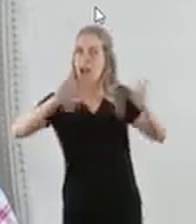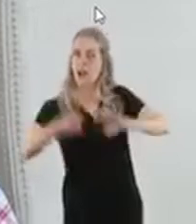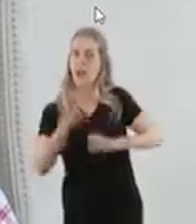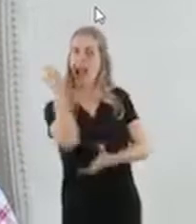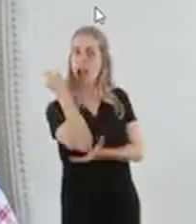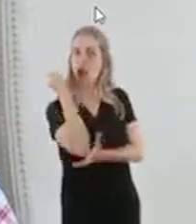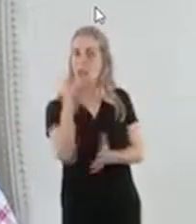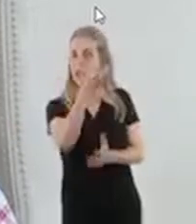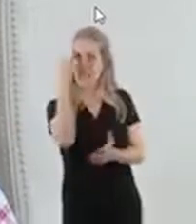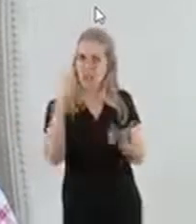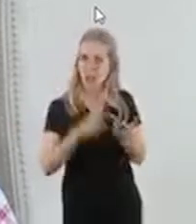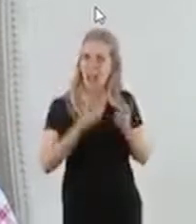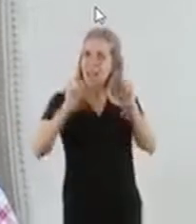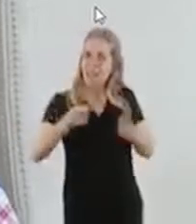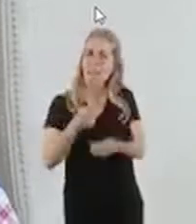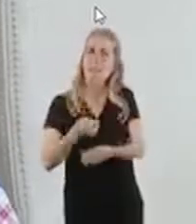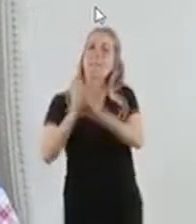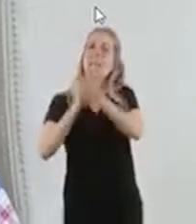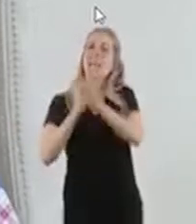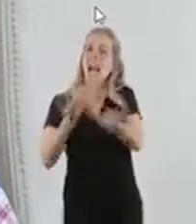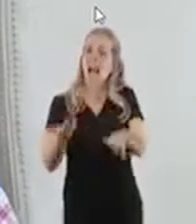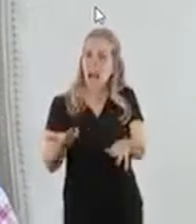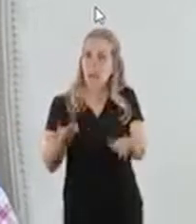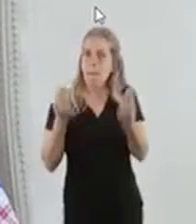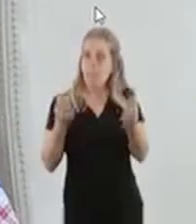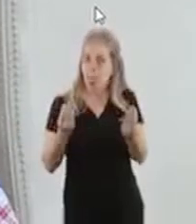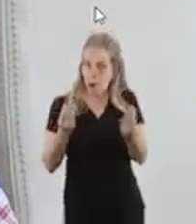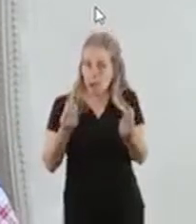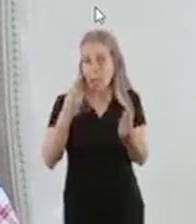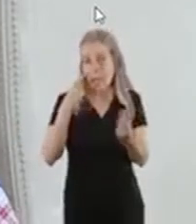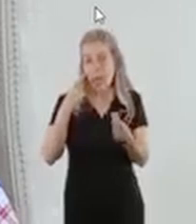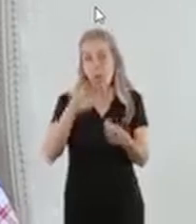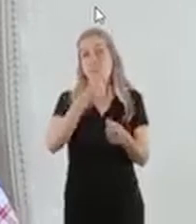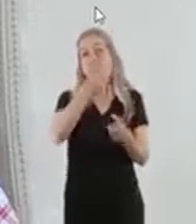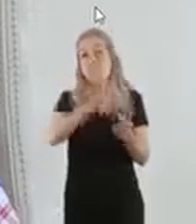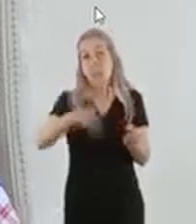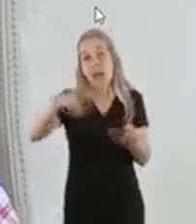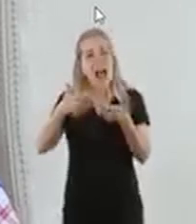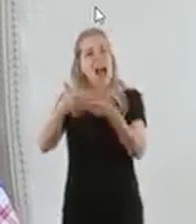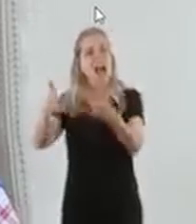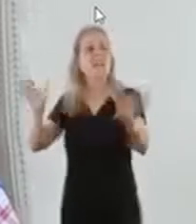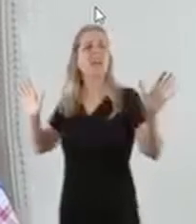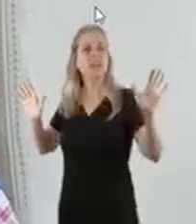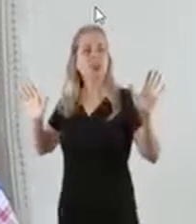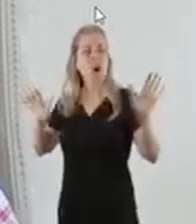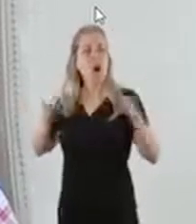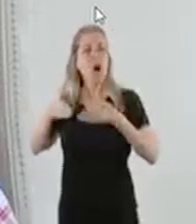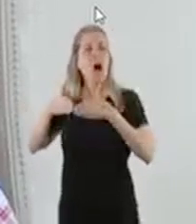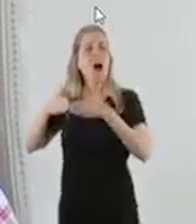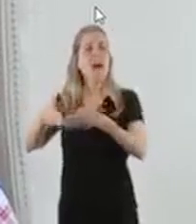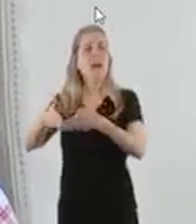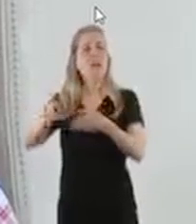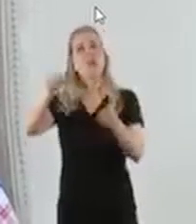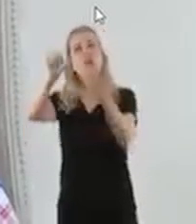también al desarrollo de la actividad pesquera abriendo el acceso del mar argentino a que es extranjeros y